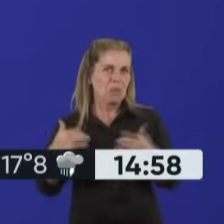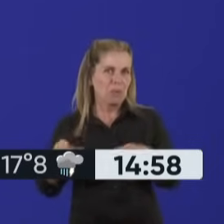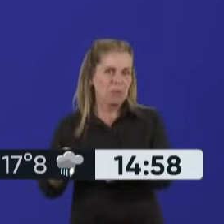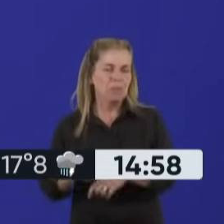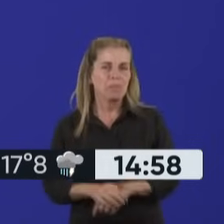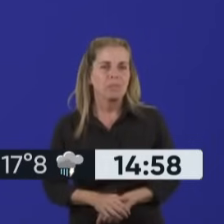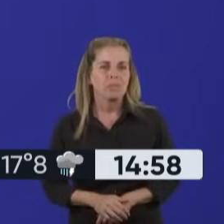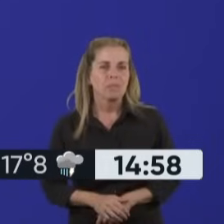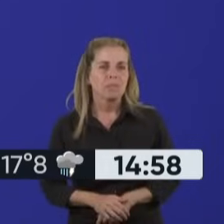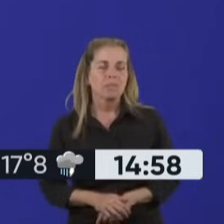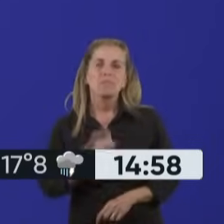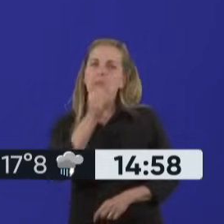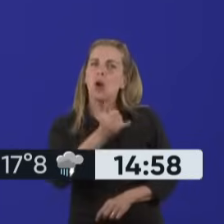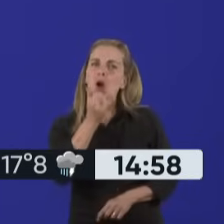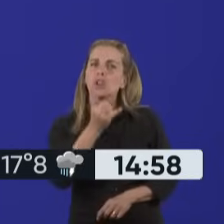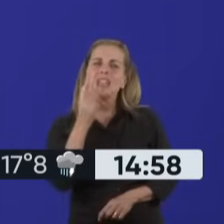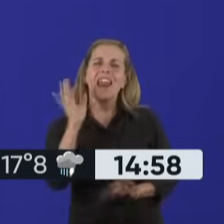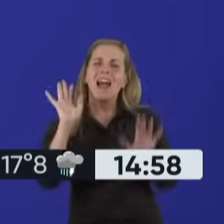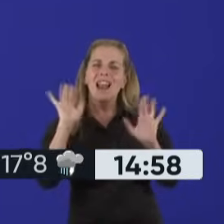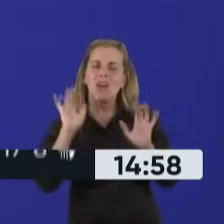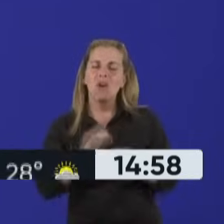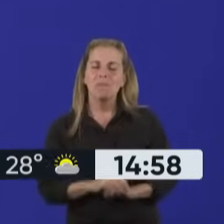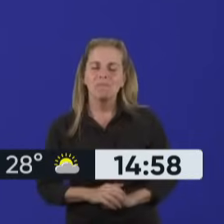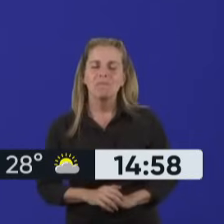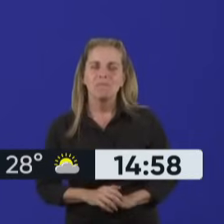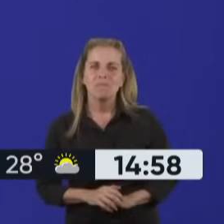Voy a contar una anécdota